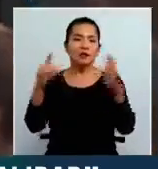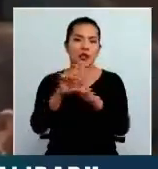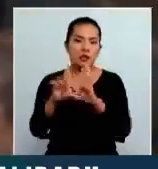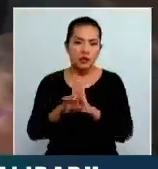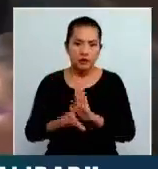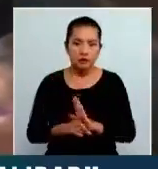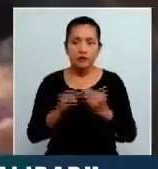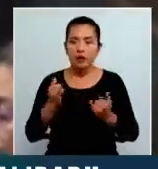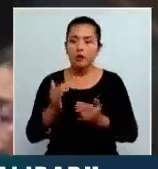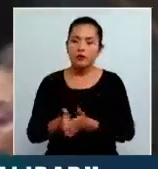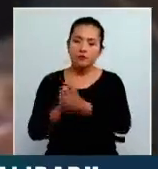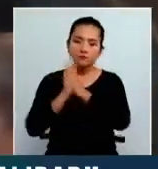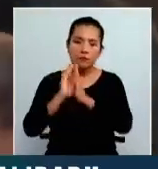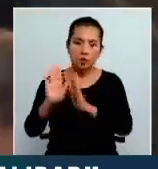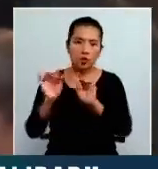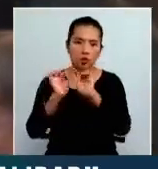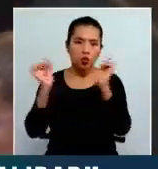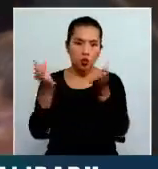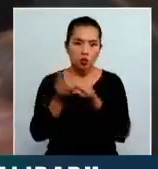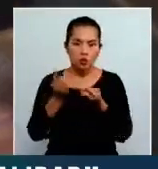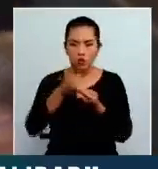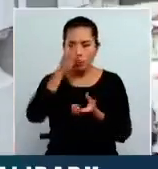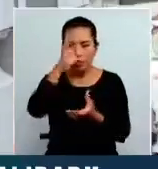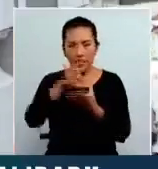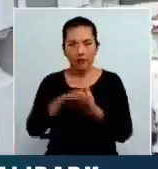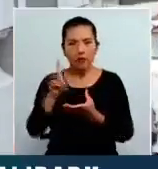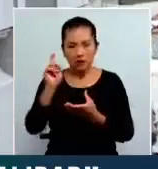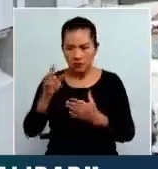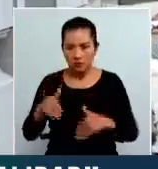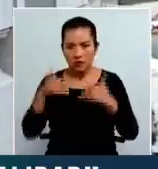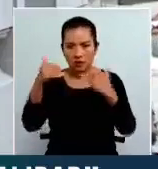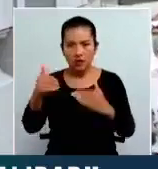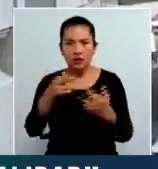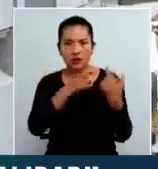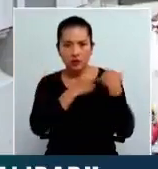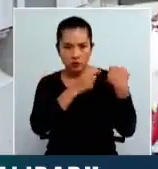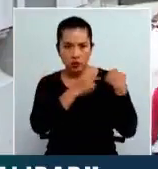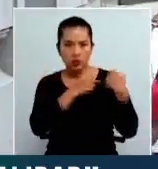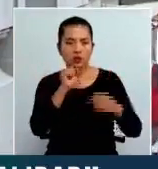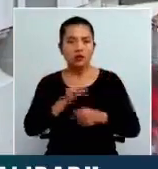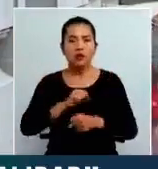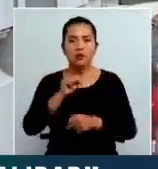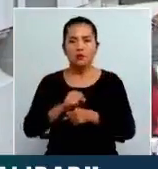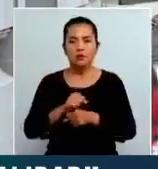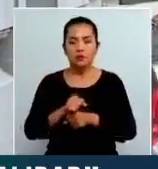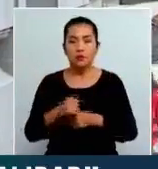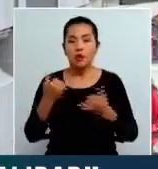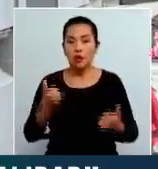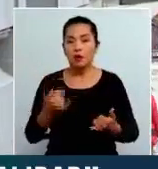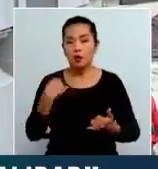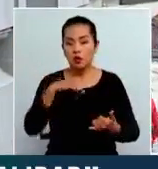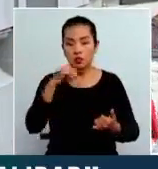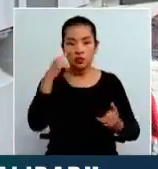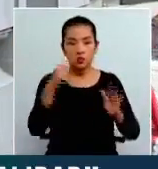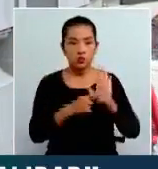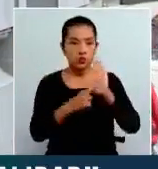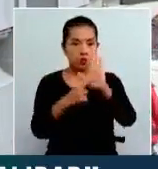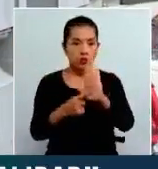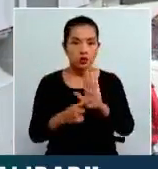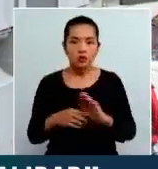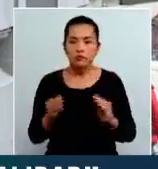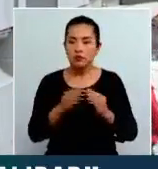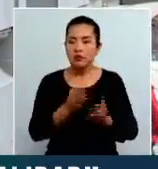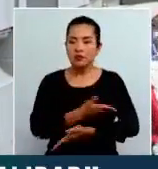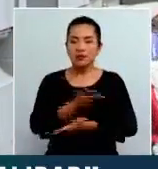la bancada de Creemos garantizar dicha elección. Lo que esto está mostrando de manera absoluta, categórica, es que los